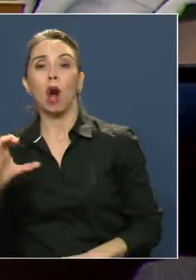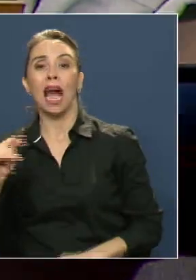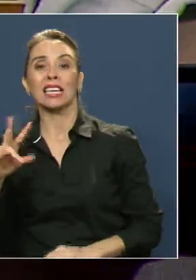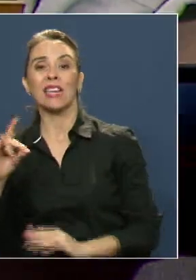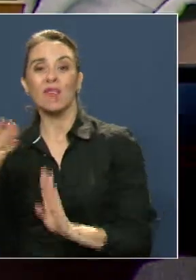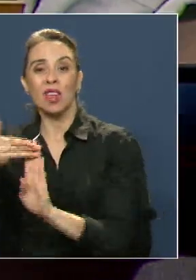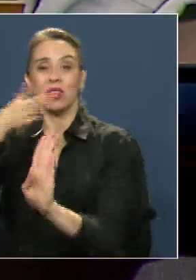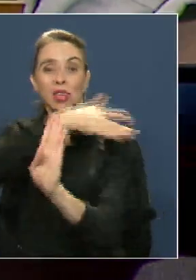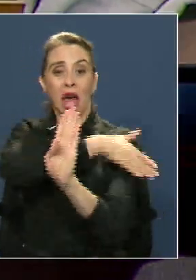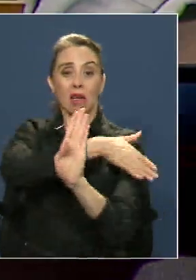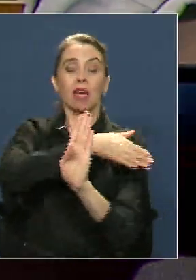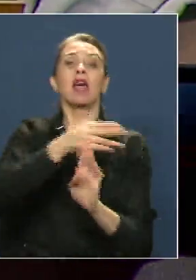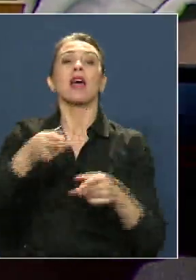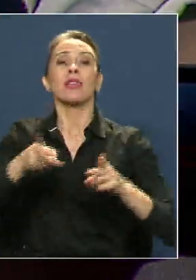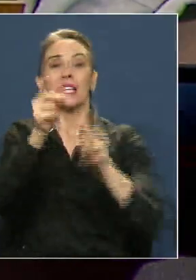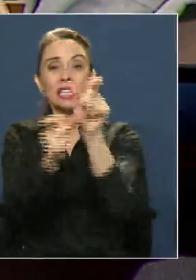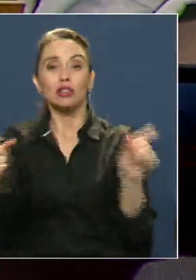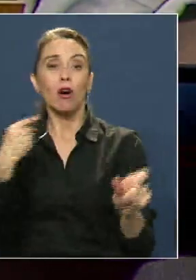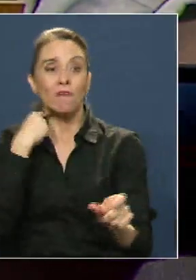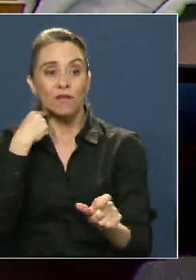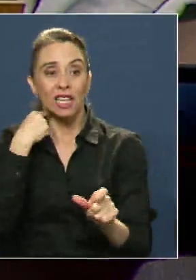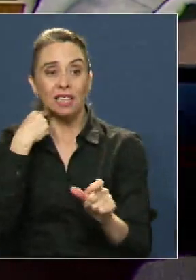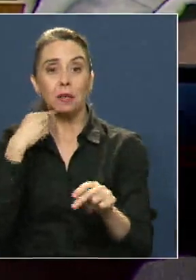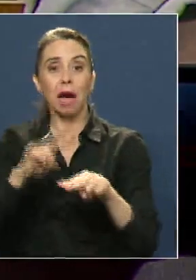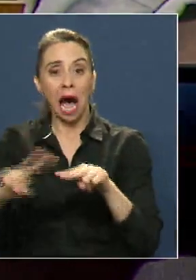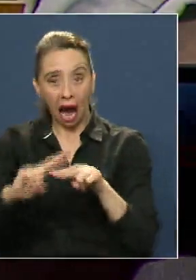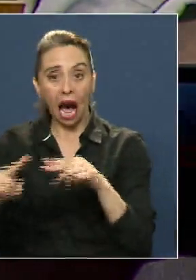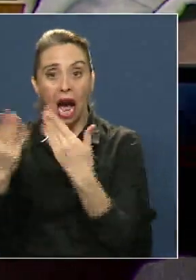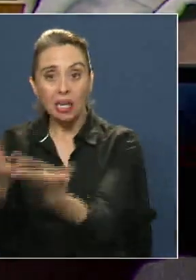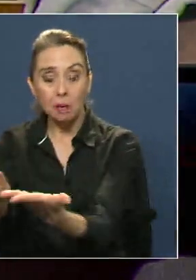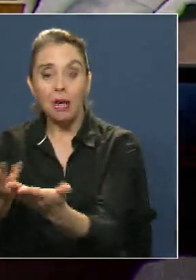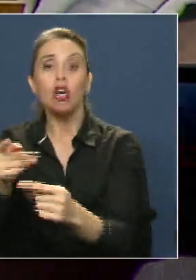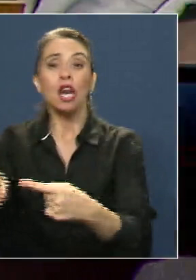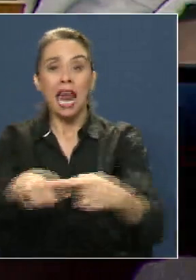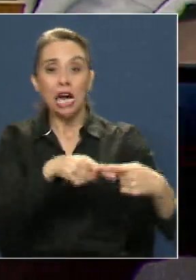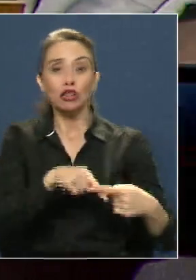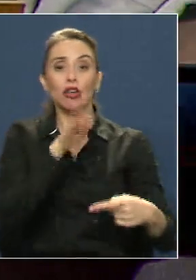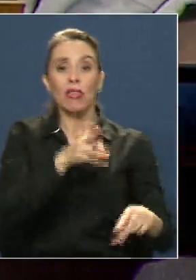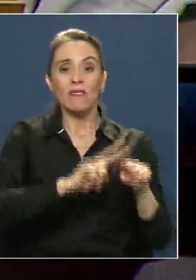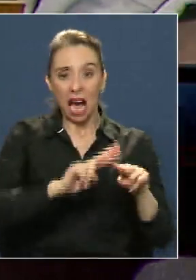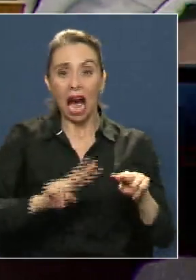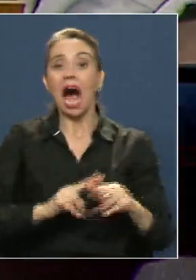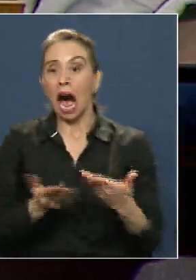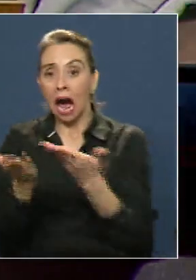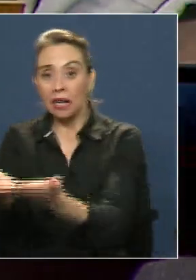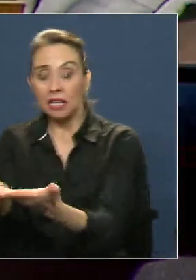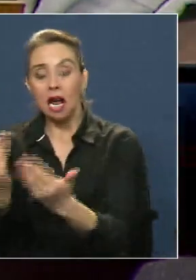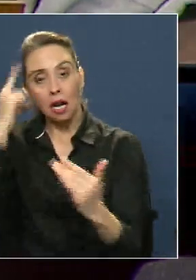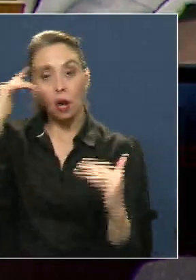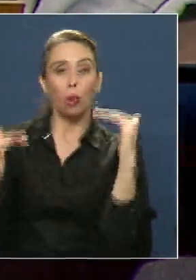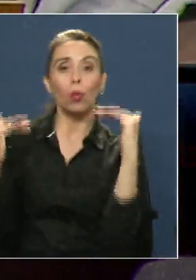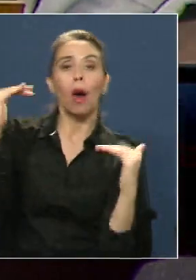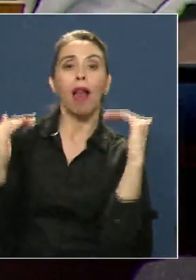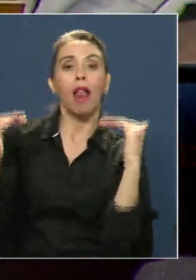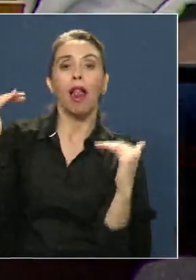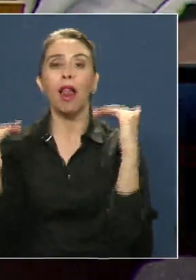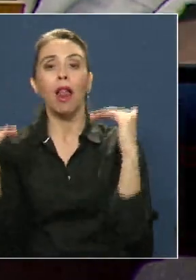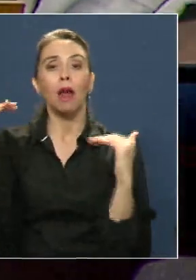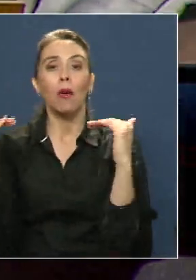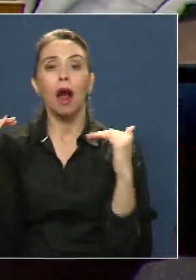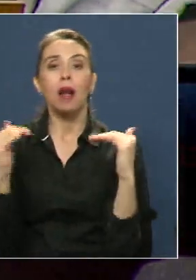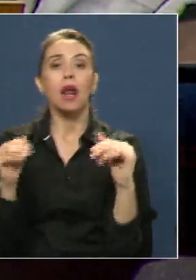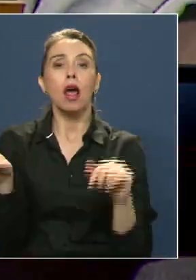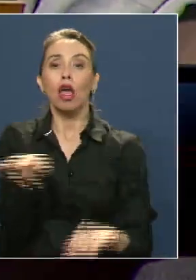versus el derecho de las víctimas a la reparación y de la sociedad a hacer reparación, uno tiene que ponderar entre